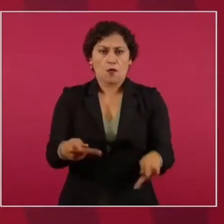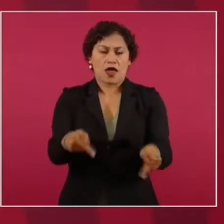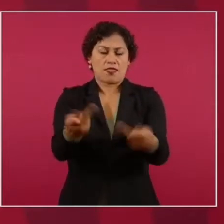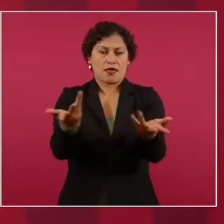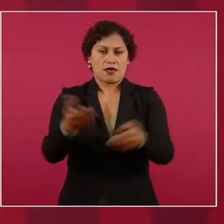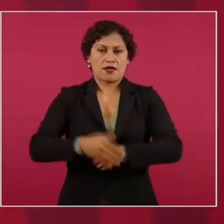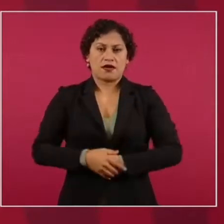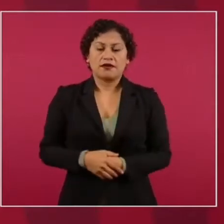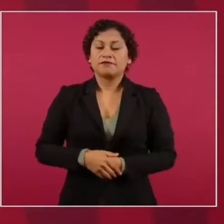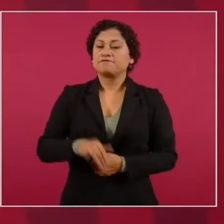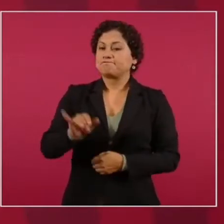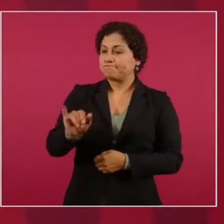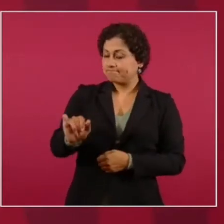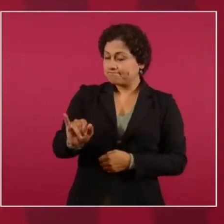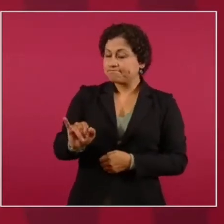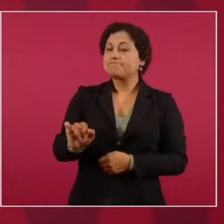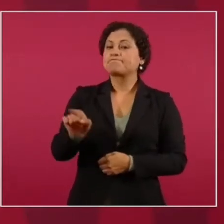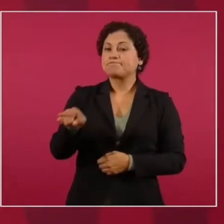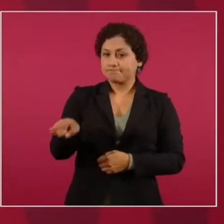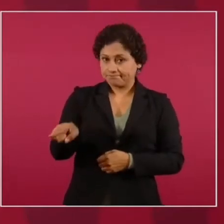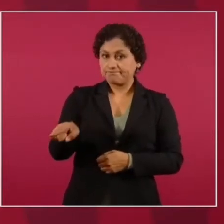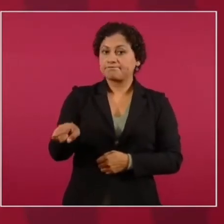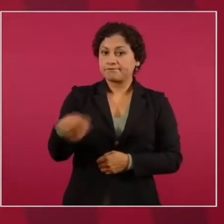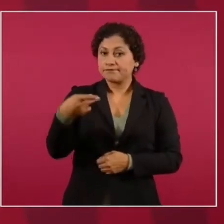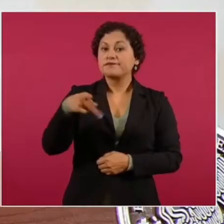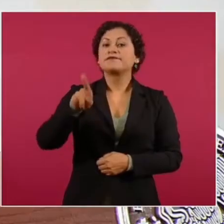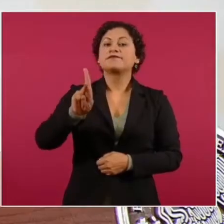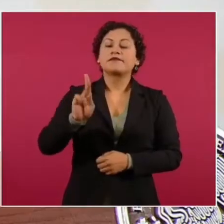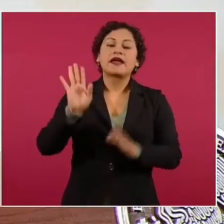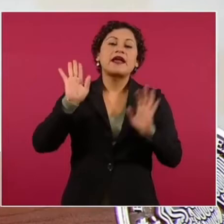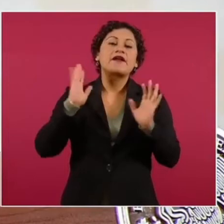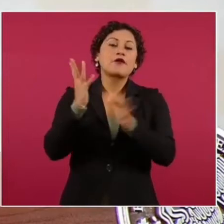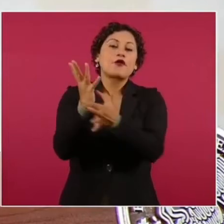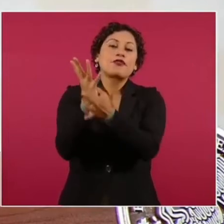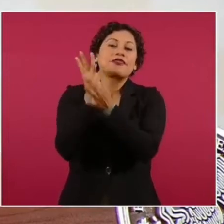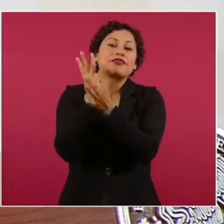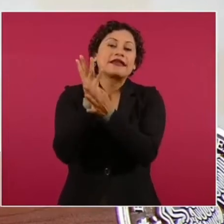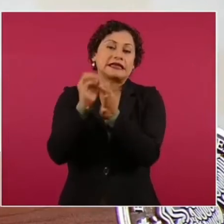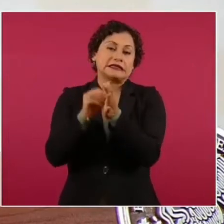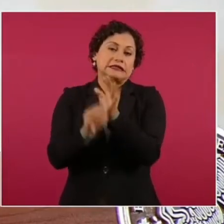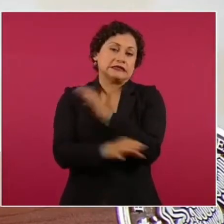usa como pretexto lo de Senacica.